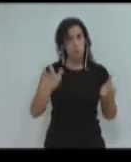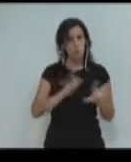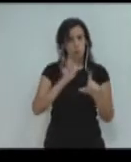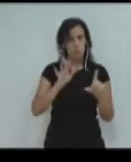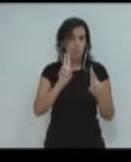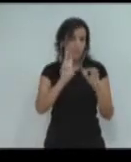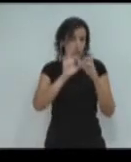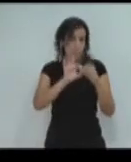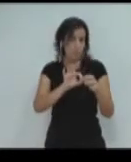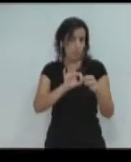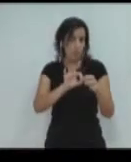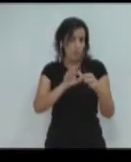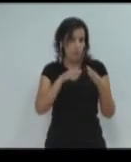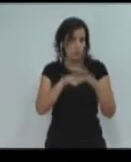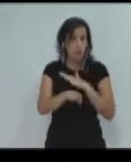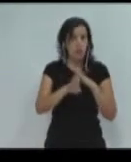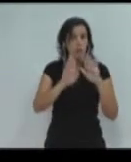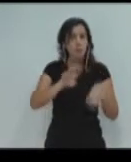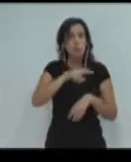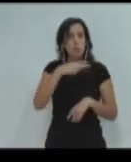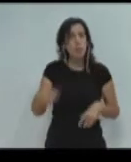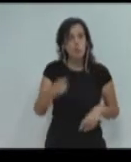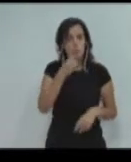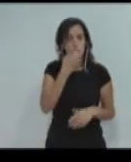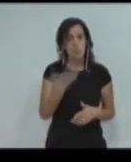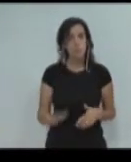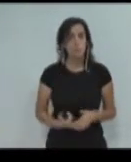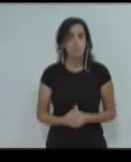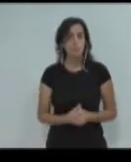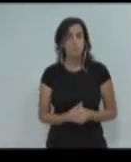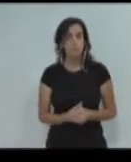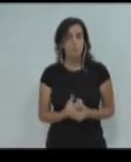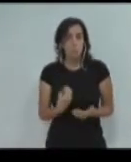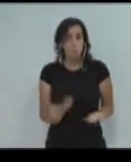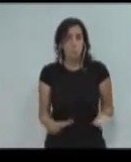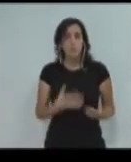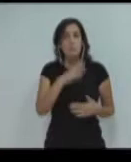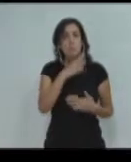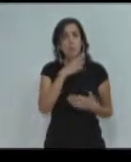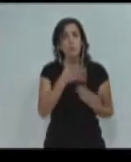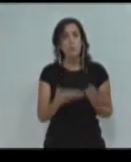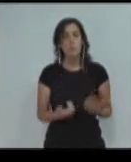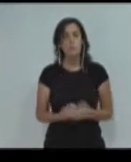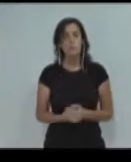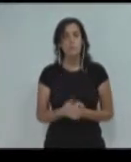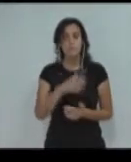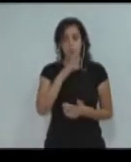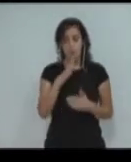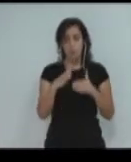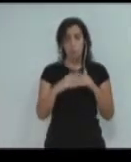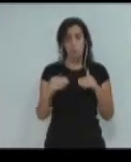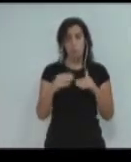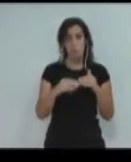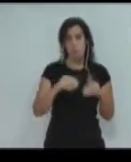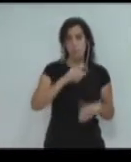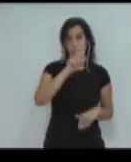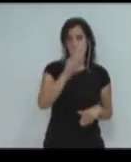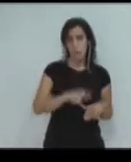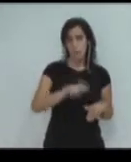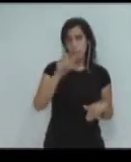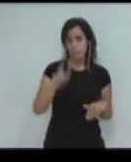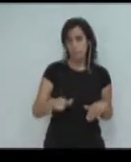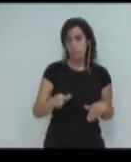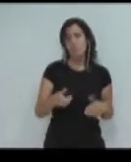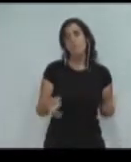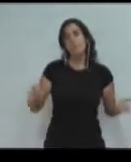accesibilidad, y le ha salido muy bien. ¿Por qué? Porque el usuario